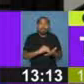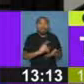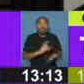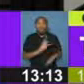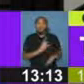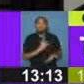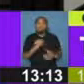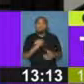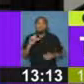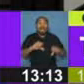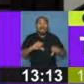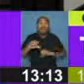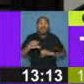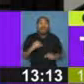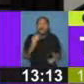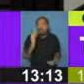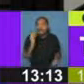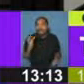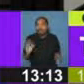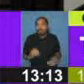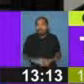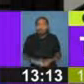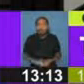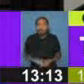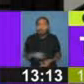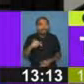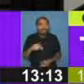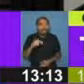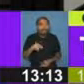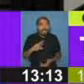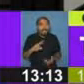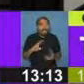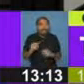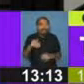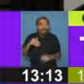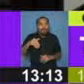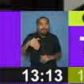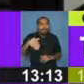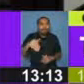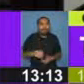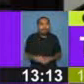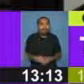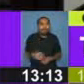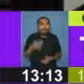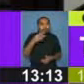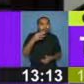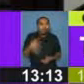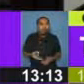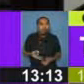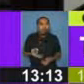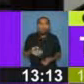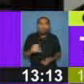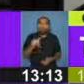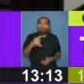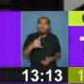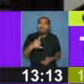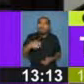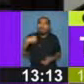agrotécnico No es cierto pero eso ya es futuro pero lo cierto Es que en en el próximo